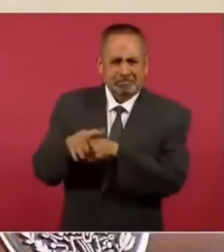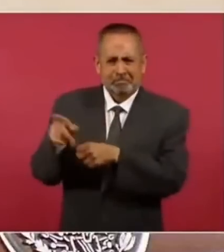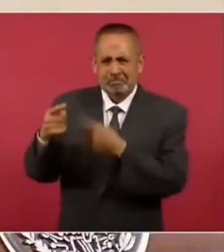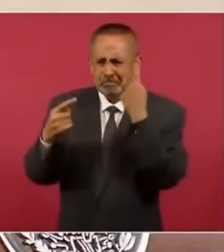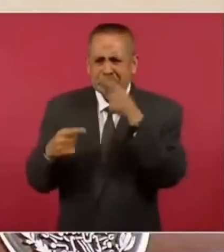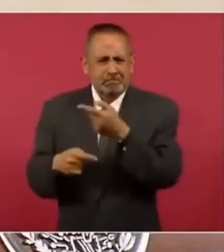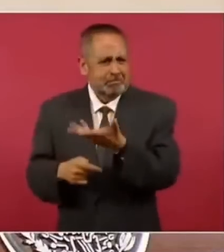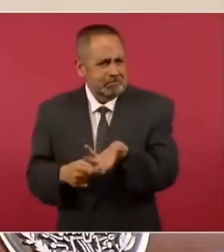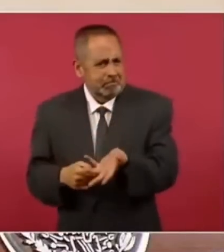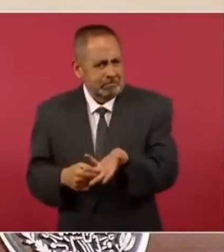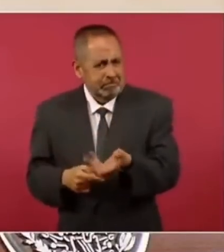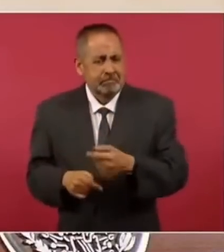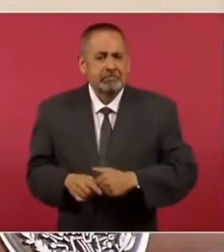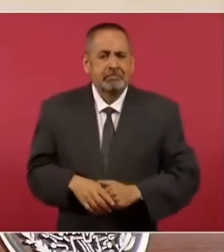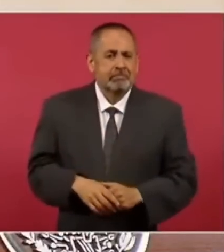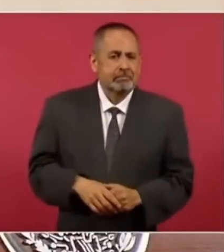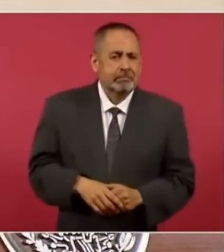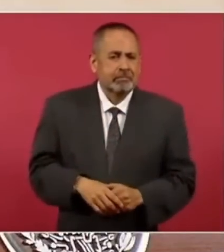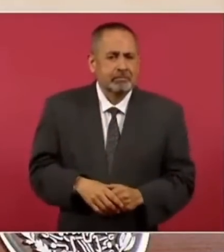¿Qué no existe